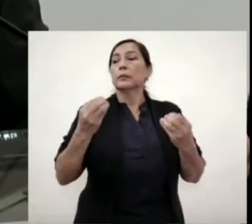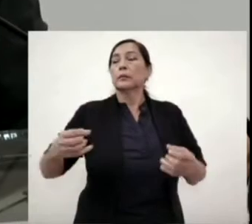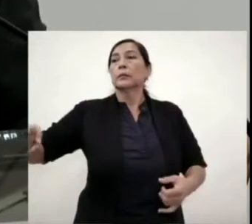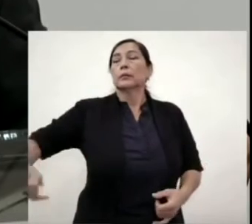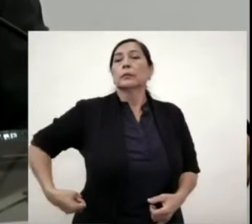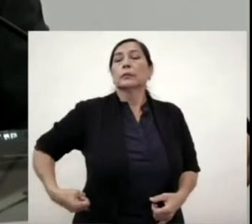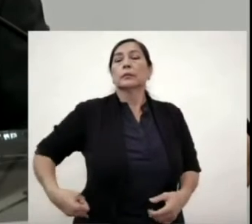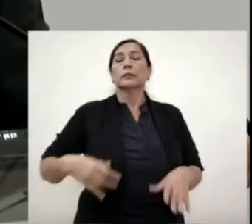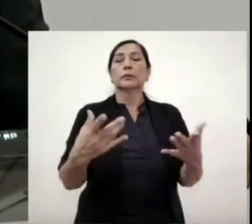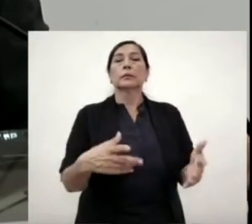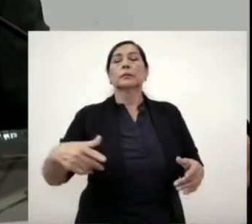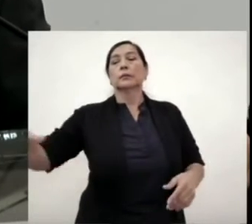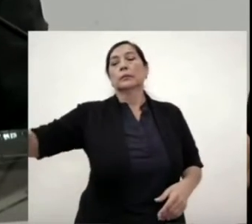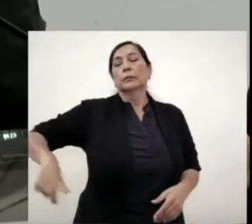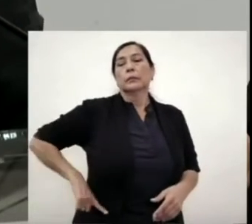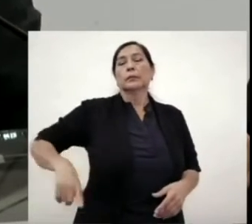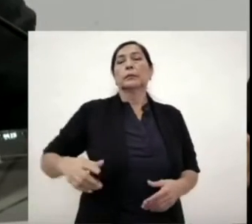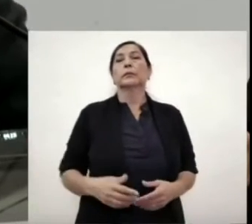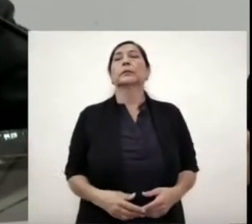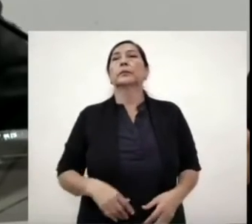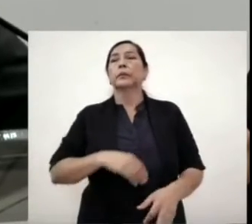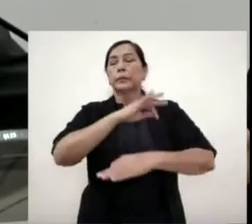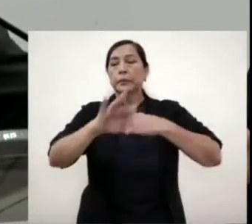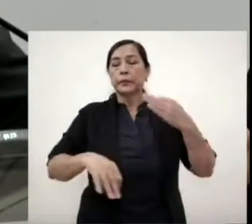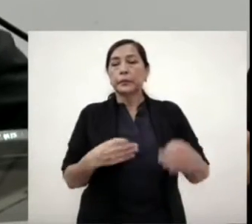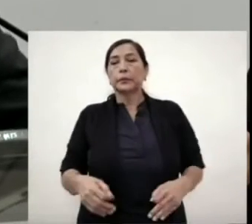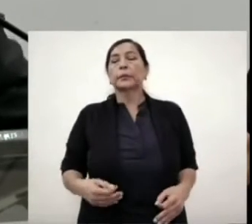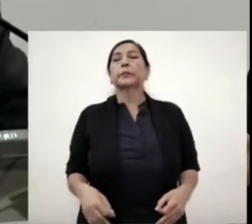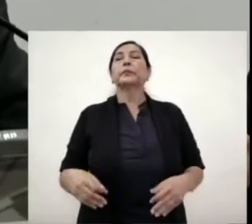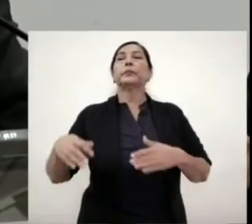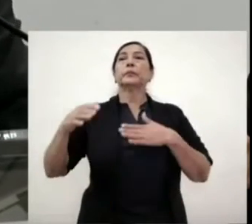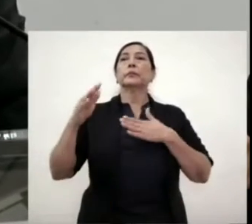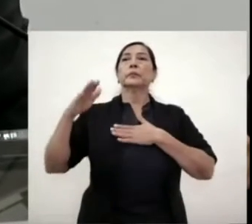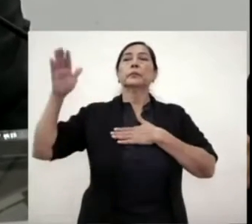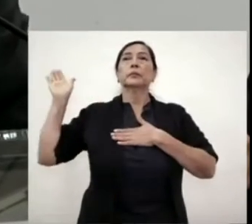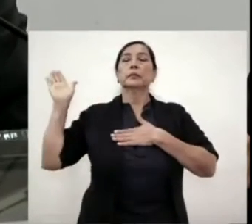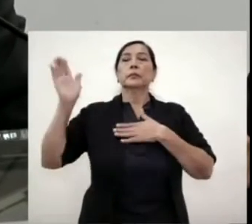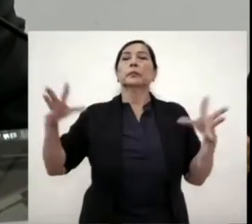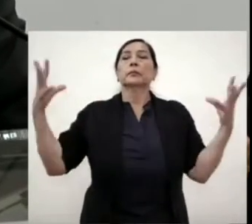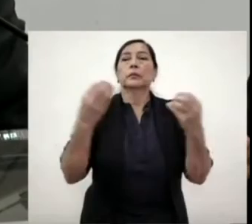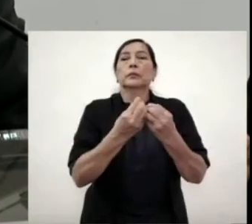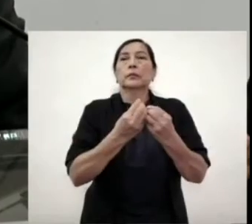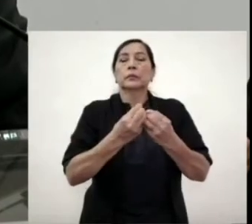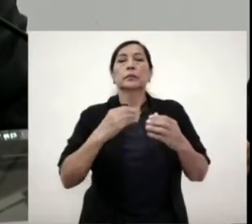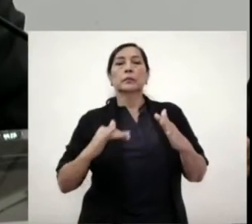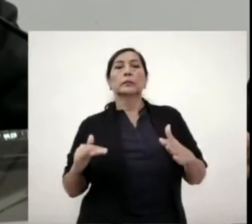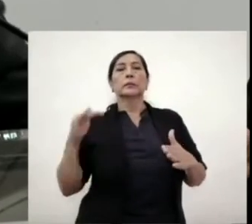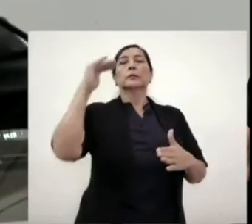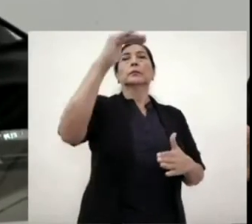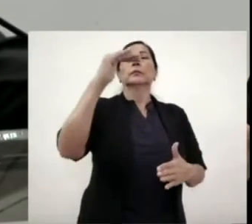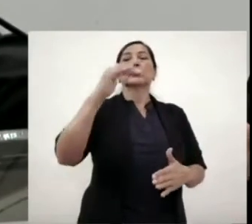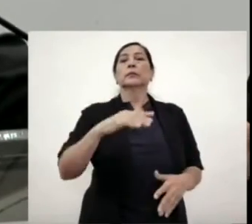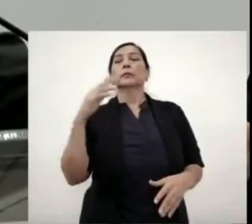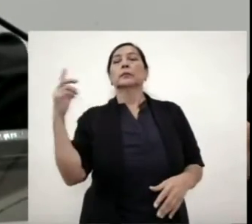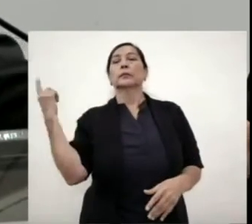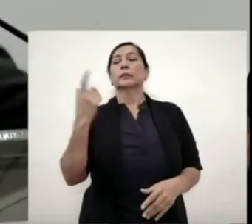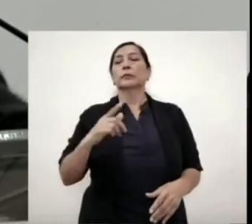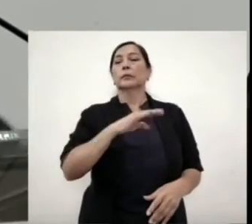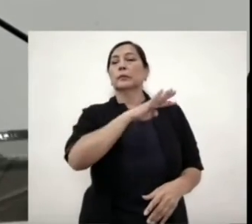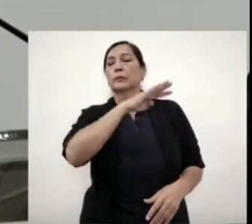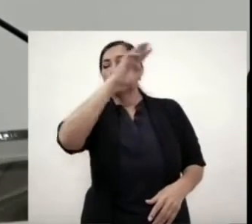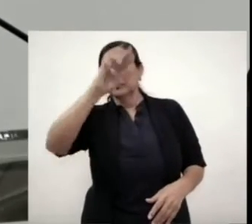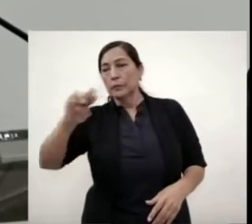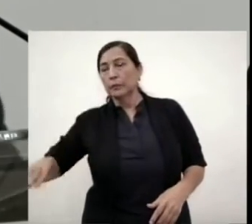tu gobierno. Y nosotros nos comprometemos a que juntos saldremos adelante y haremos que Michoacán sea el mejor estado